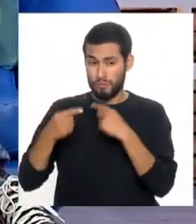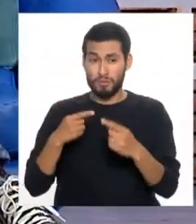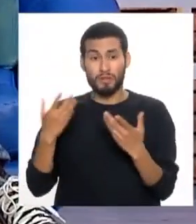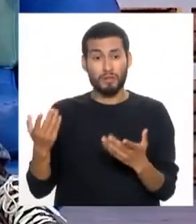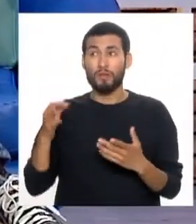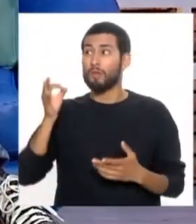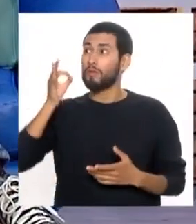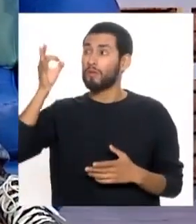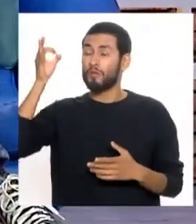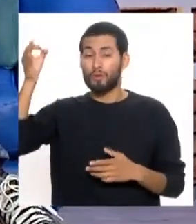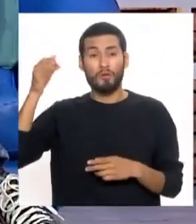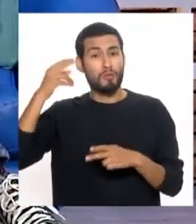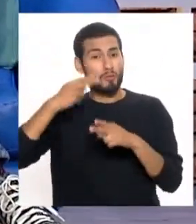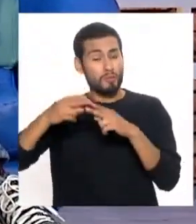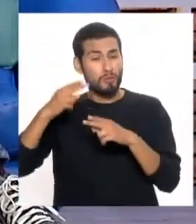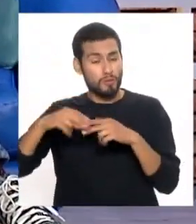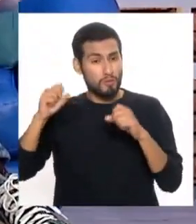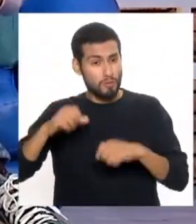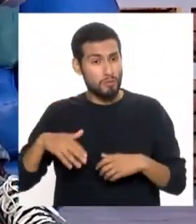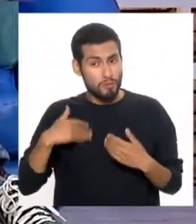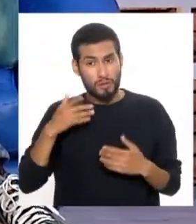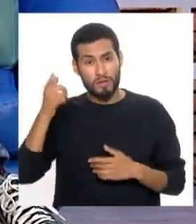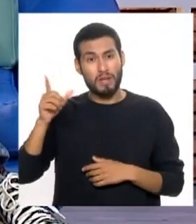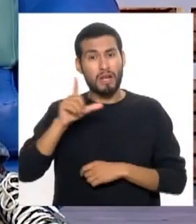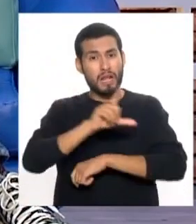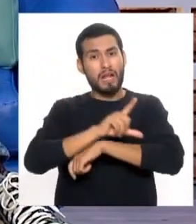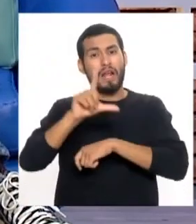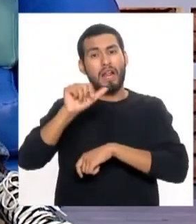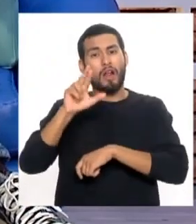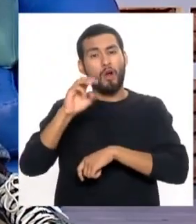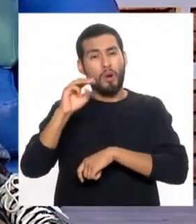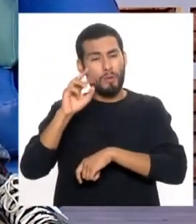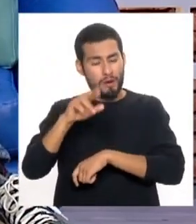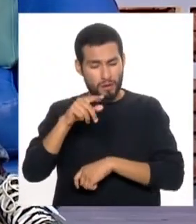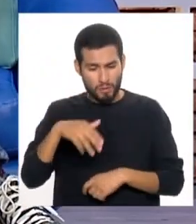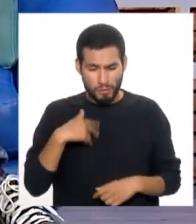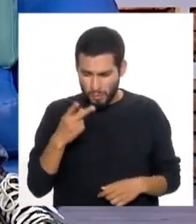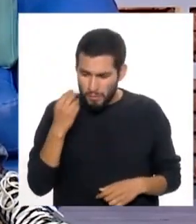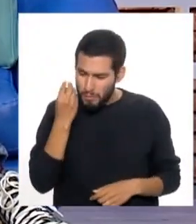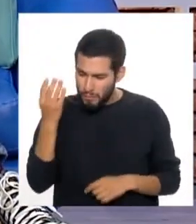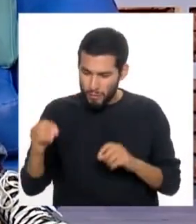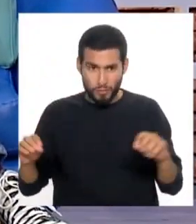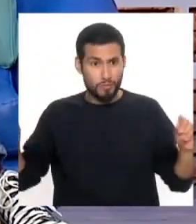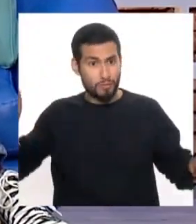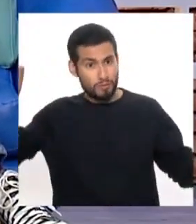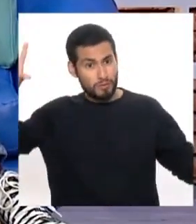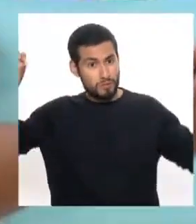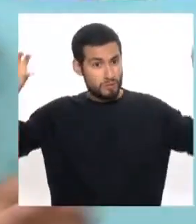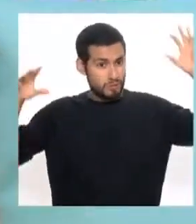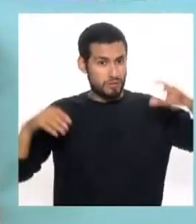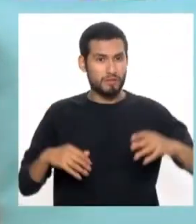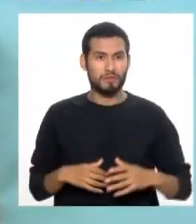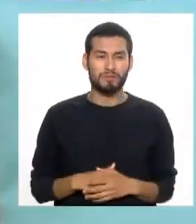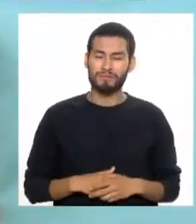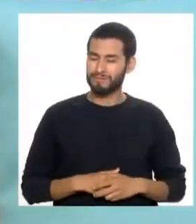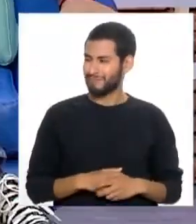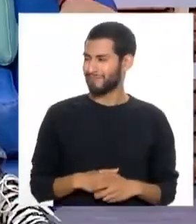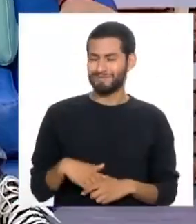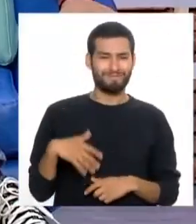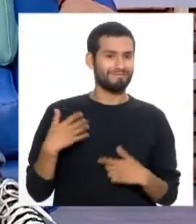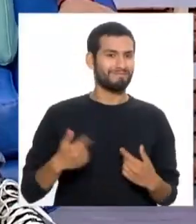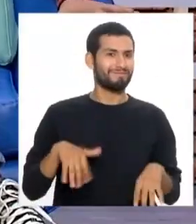repente en un futuro próximo podríamos ir al Arcomar y caminar y tocar las plantas y las luces van a cambiar. Así es. No, me estás